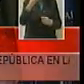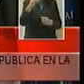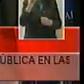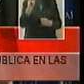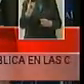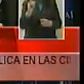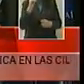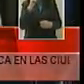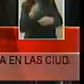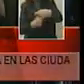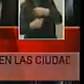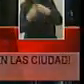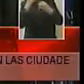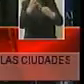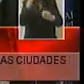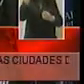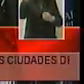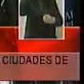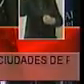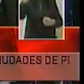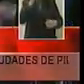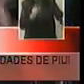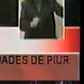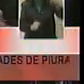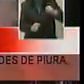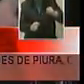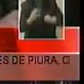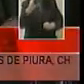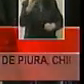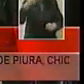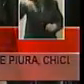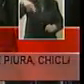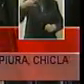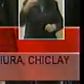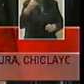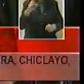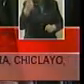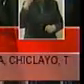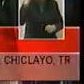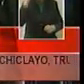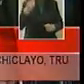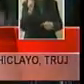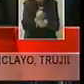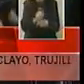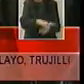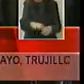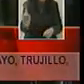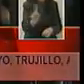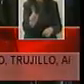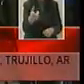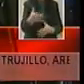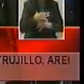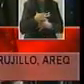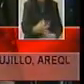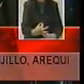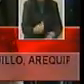esconderse de su real ideología. Al señor Condori no le interesa la educación, al señor Condori le